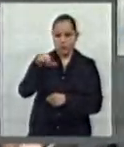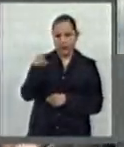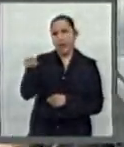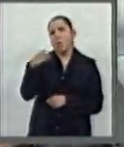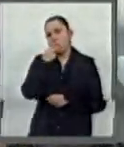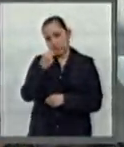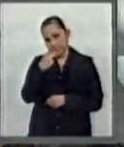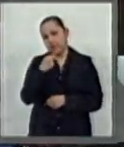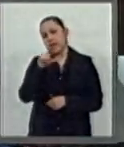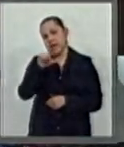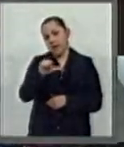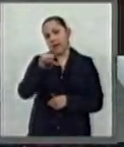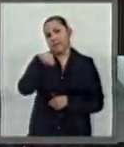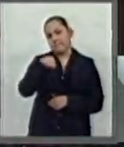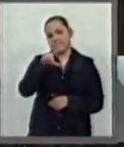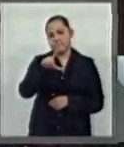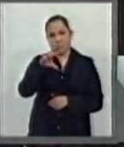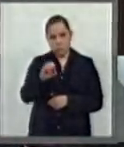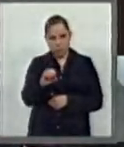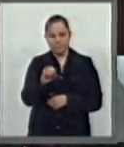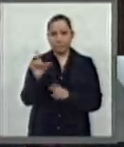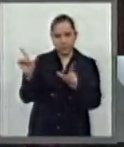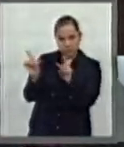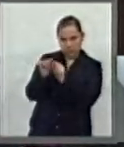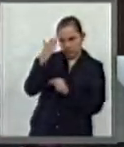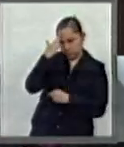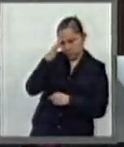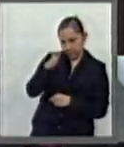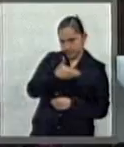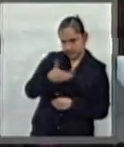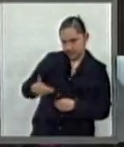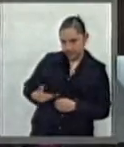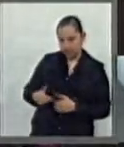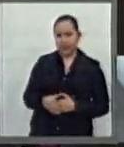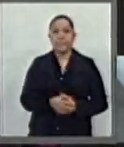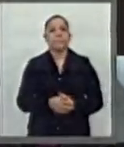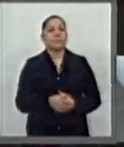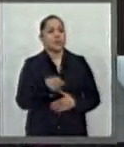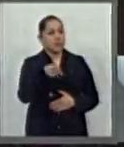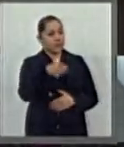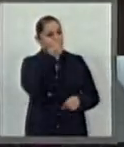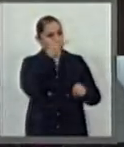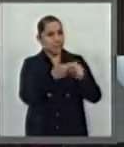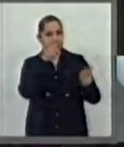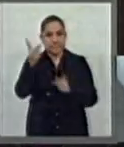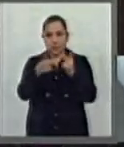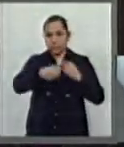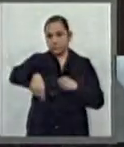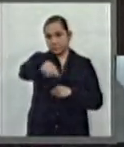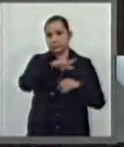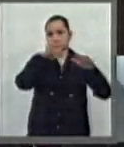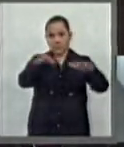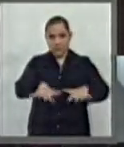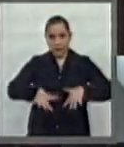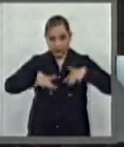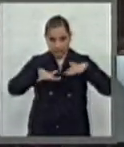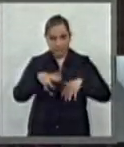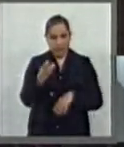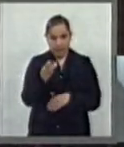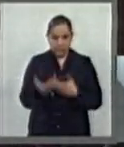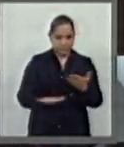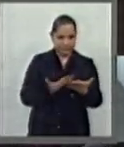presidente. Consulte la Secretaría a la Asamblea en votación económica si se acepta